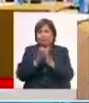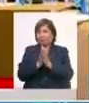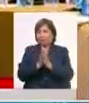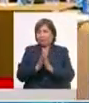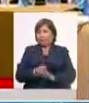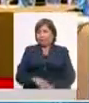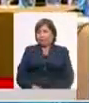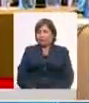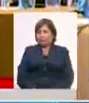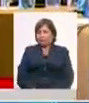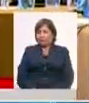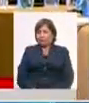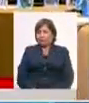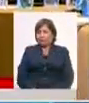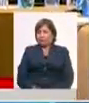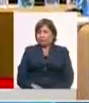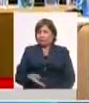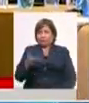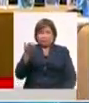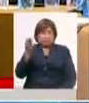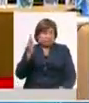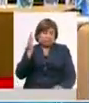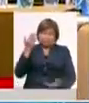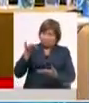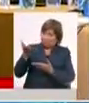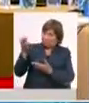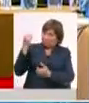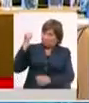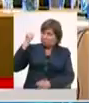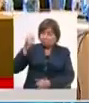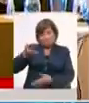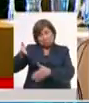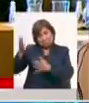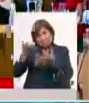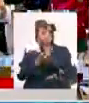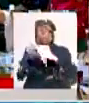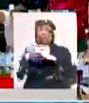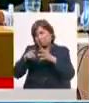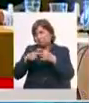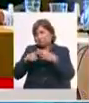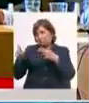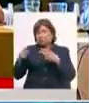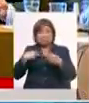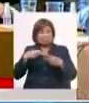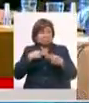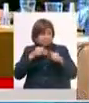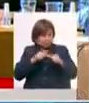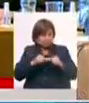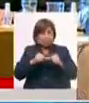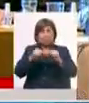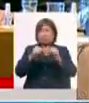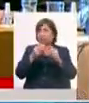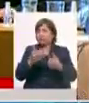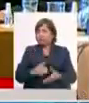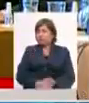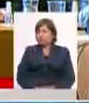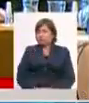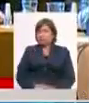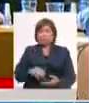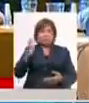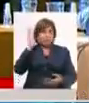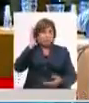materia constitucional. Mire, yo conozco mucho al doctor César Landa. Hemos